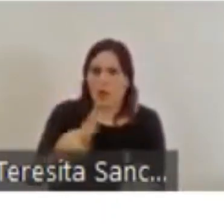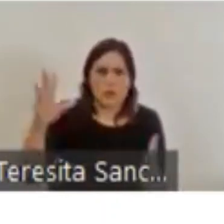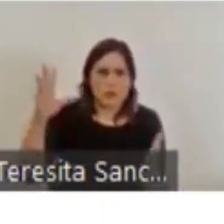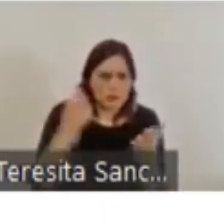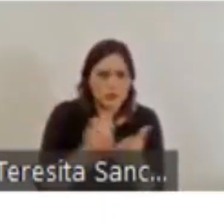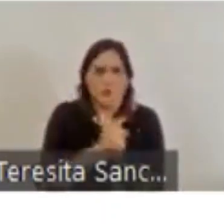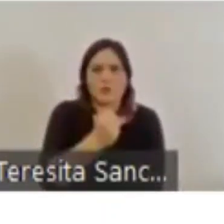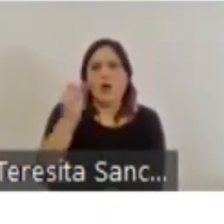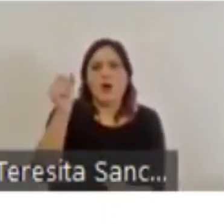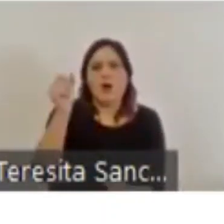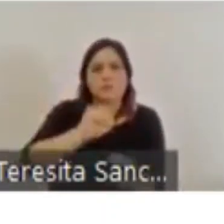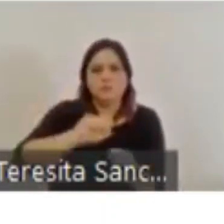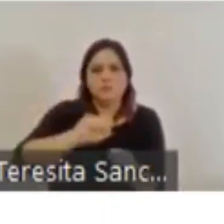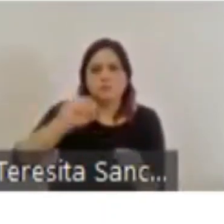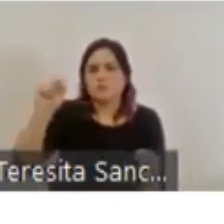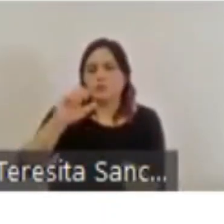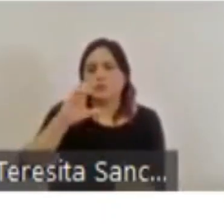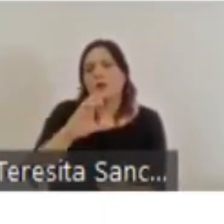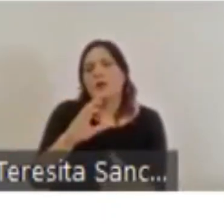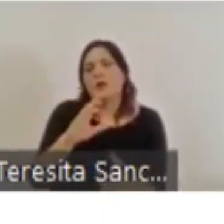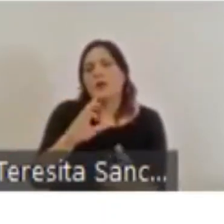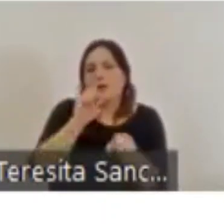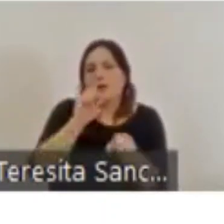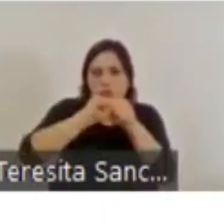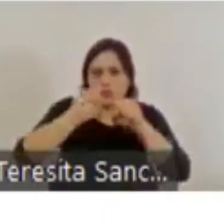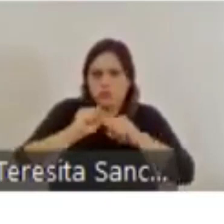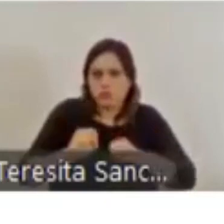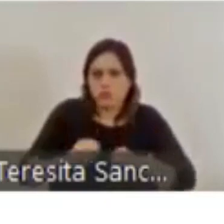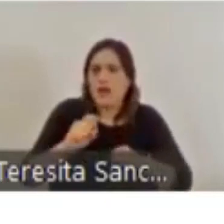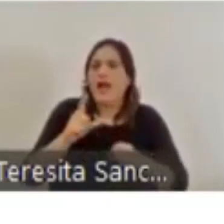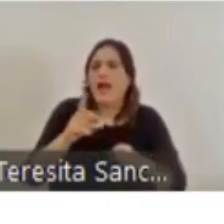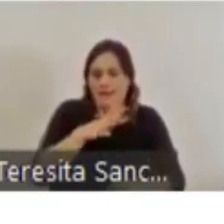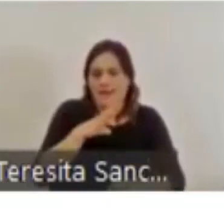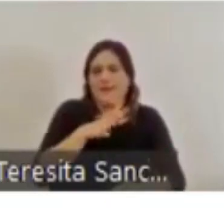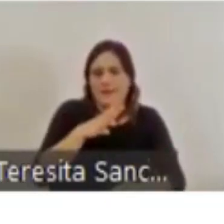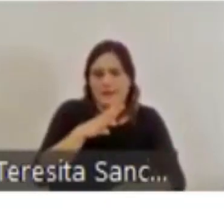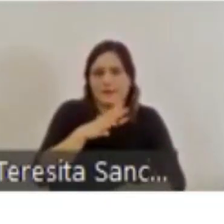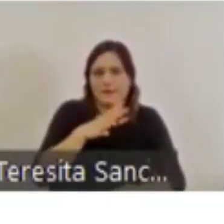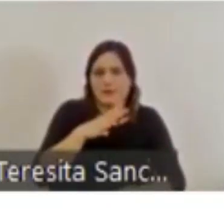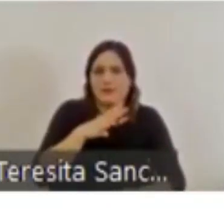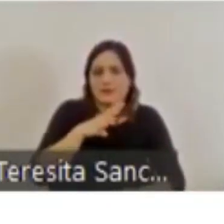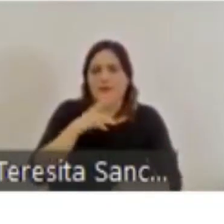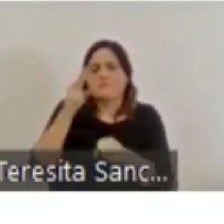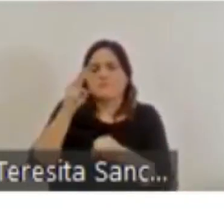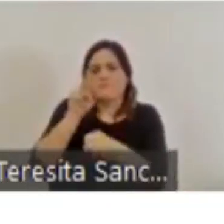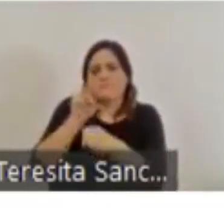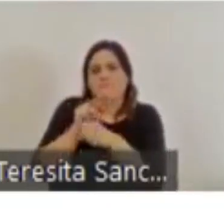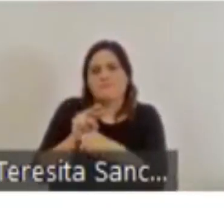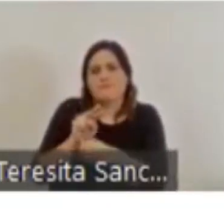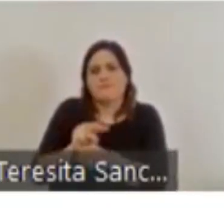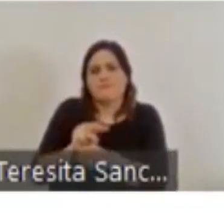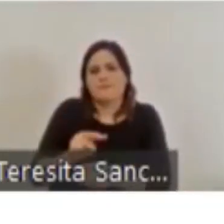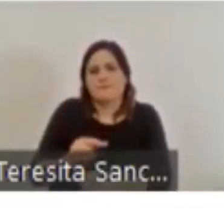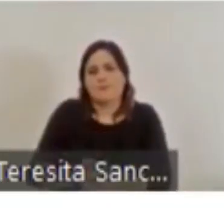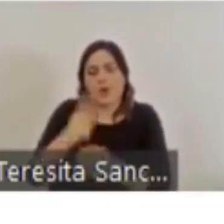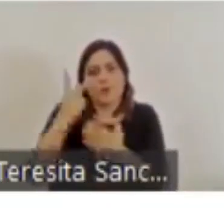pirotecnia, pues tenemos operativos y tenemos un proyecto que se llama Los Cuates No Son Tus